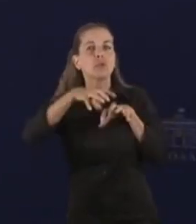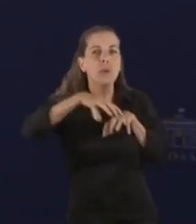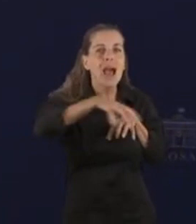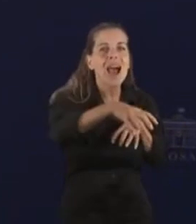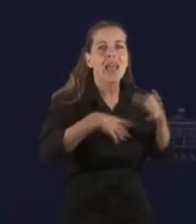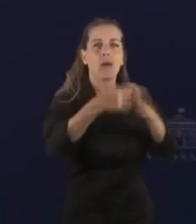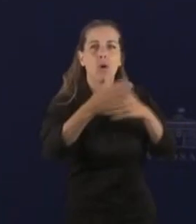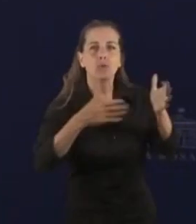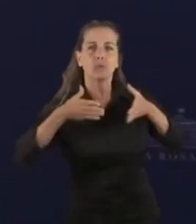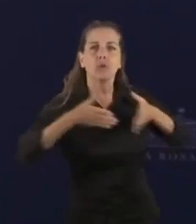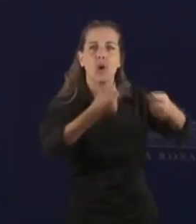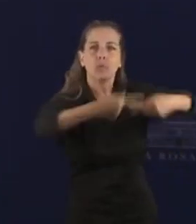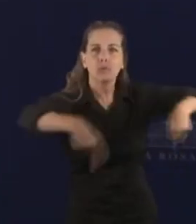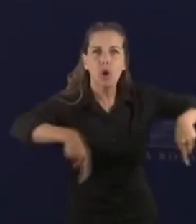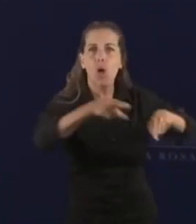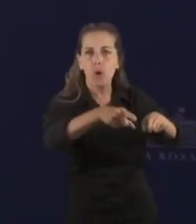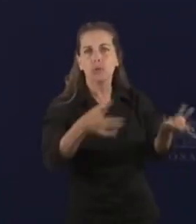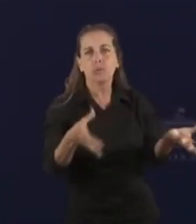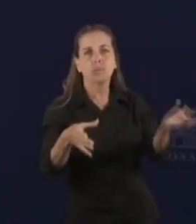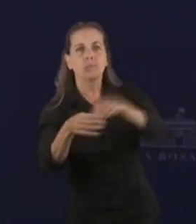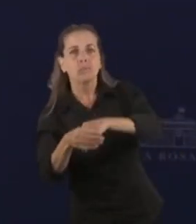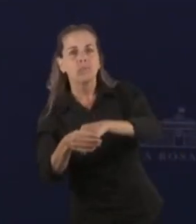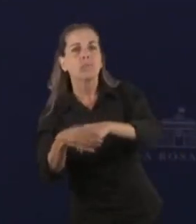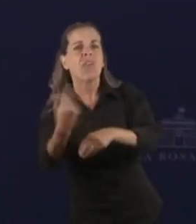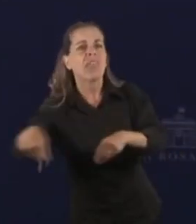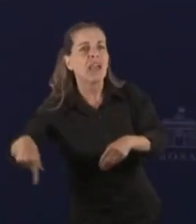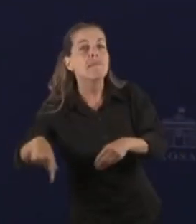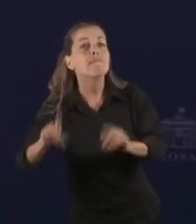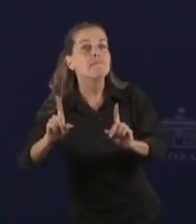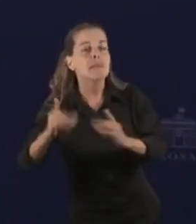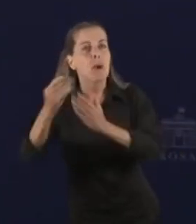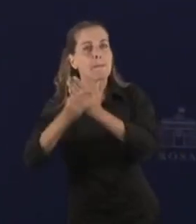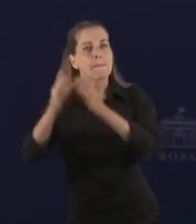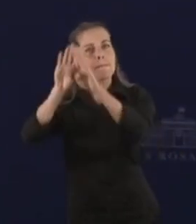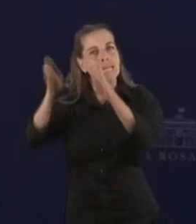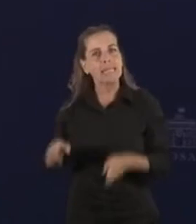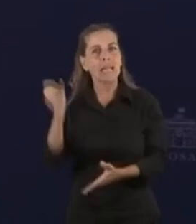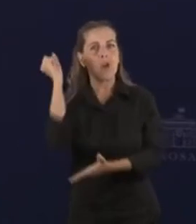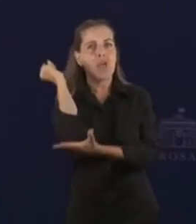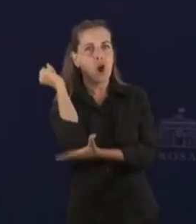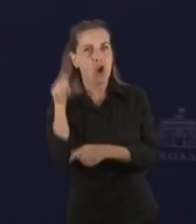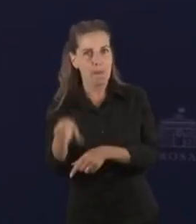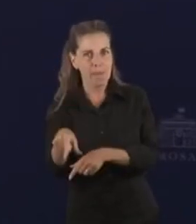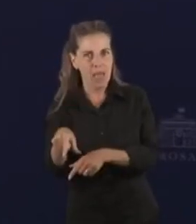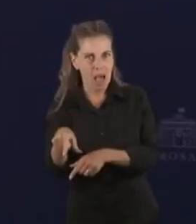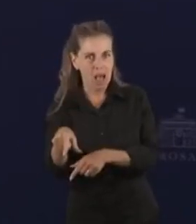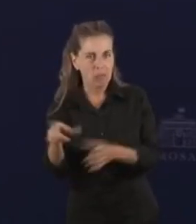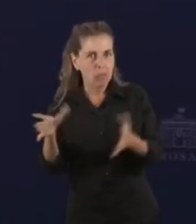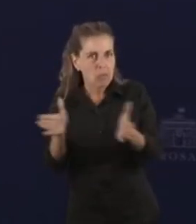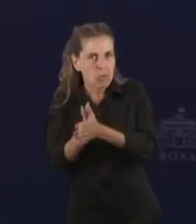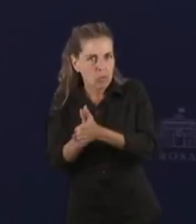eh Y que quede incorporada dentro del áa del dentro del área del Ministerio de economía en virtud de